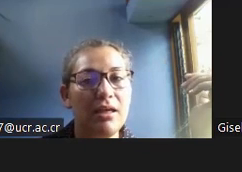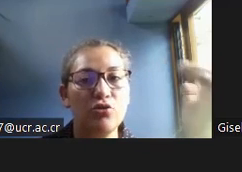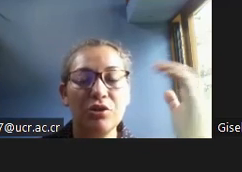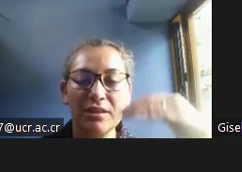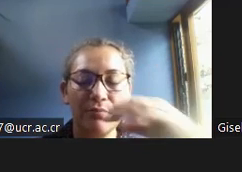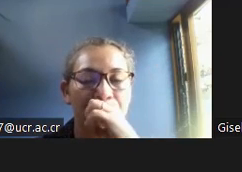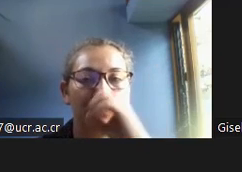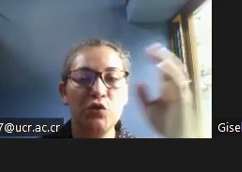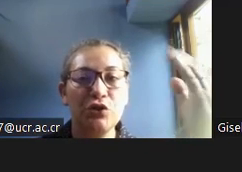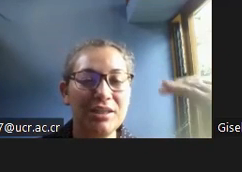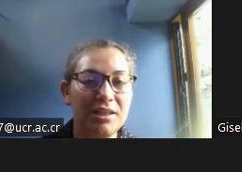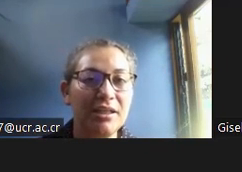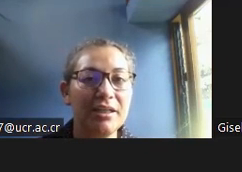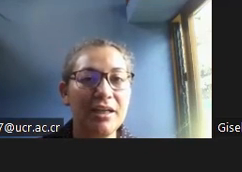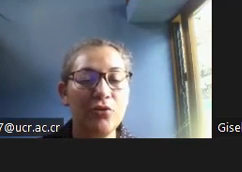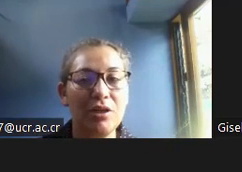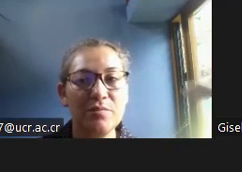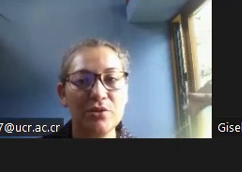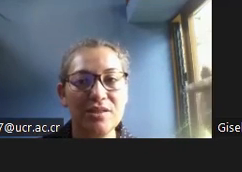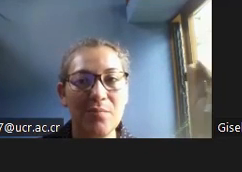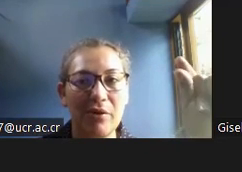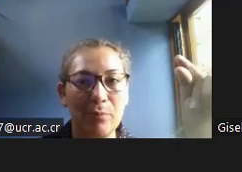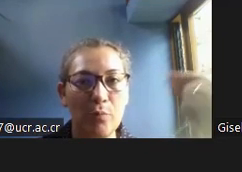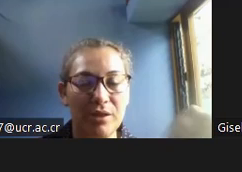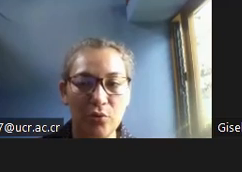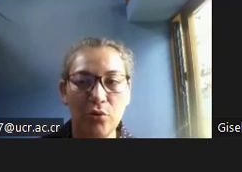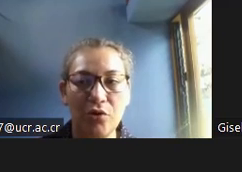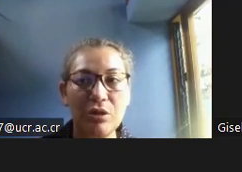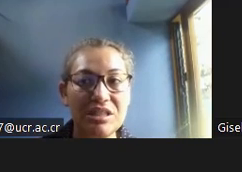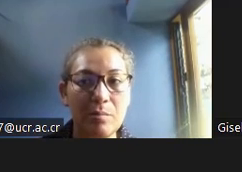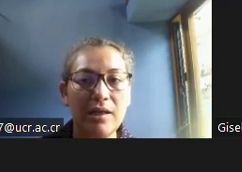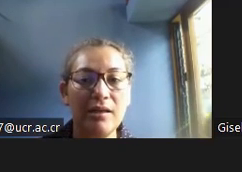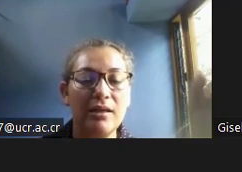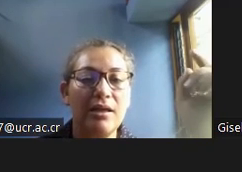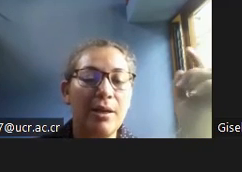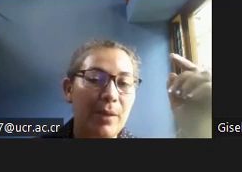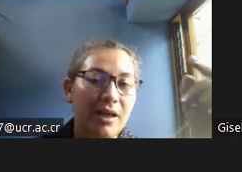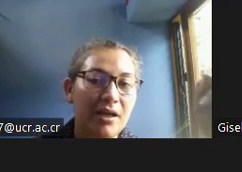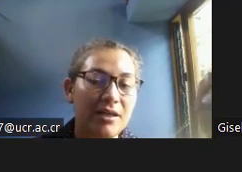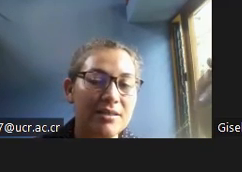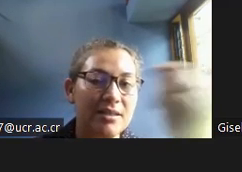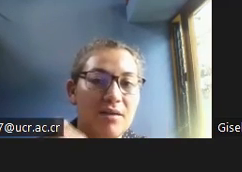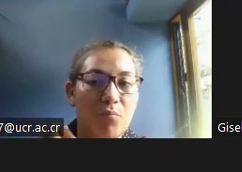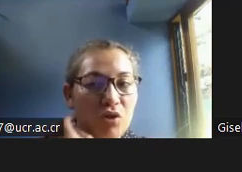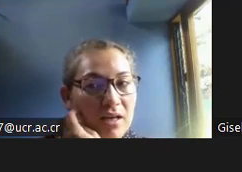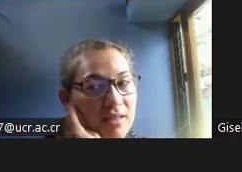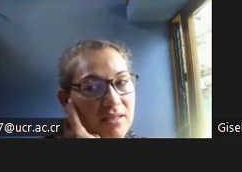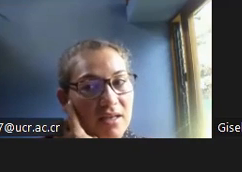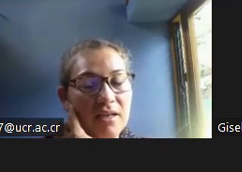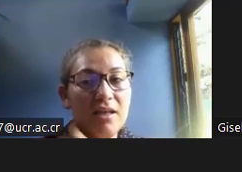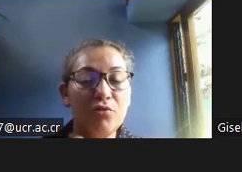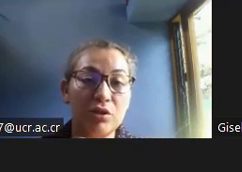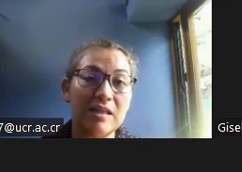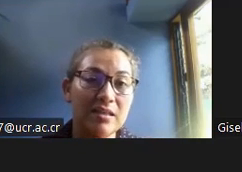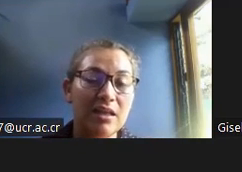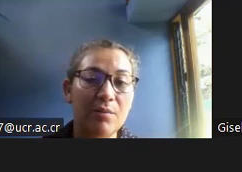Y yo traté de agregar a todas las personas que me habían compartido un correo de Gmail para que pudieran ya estar